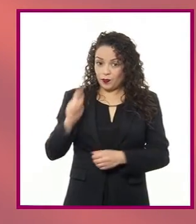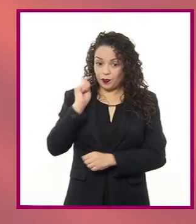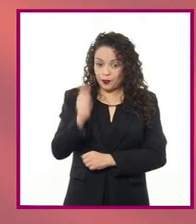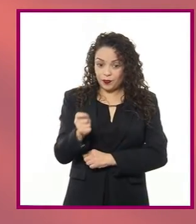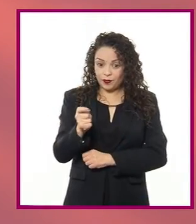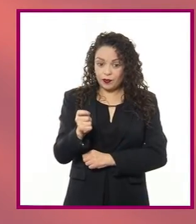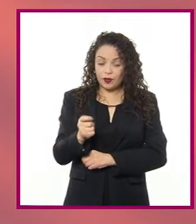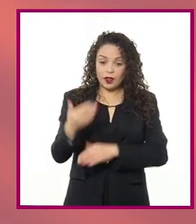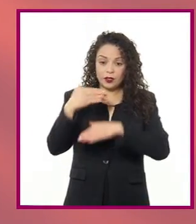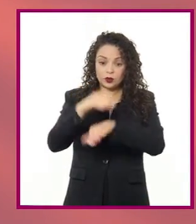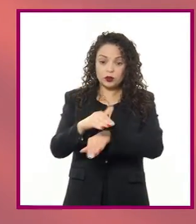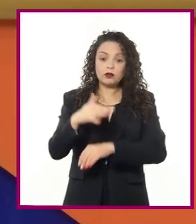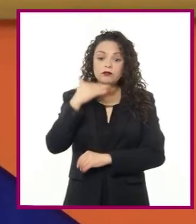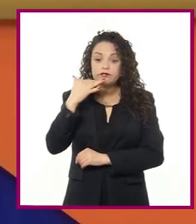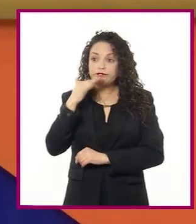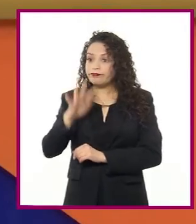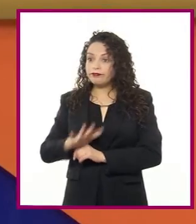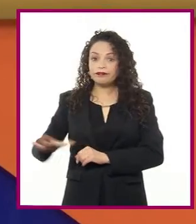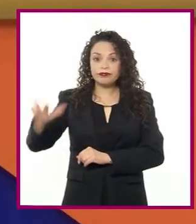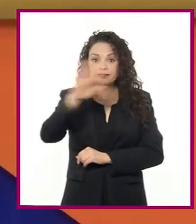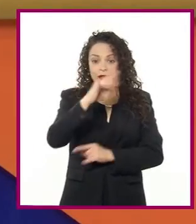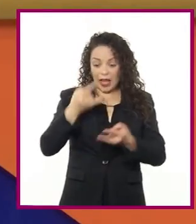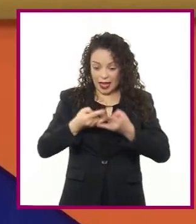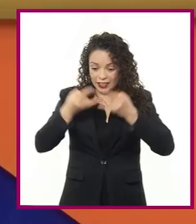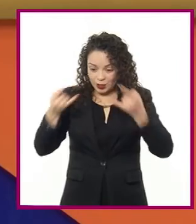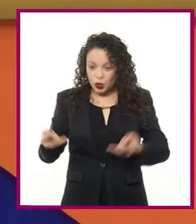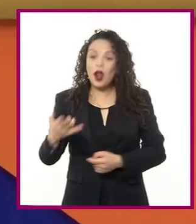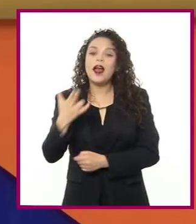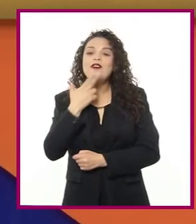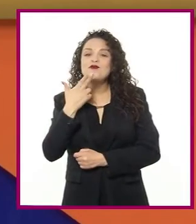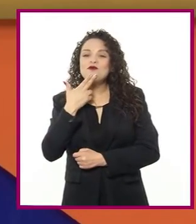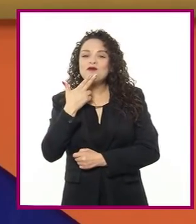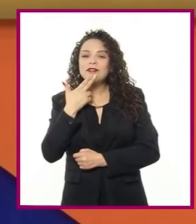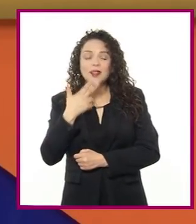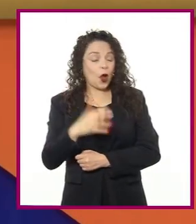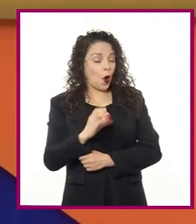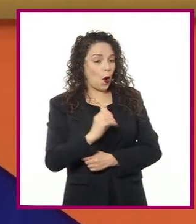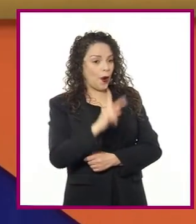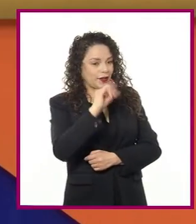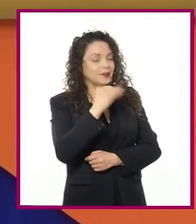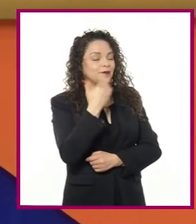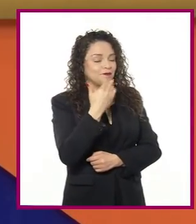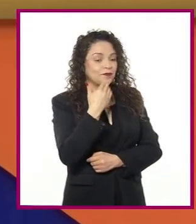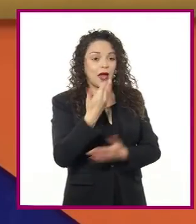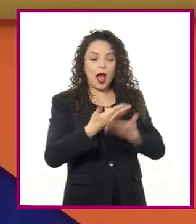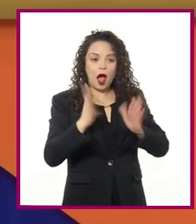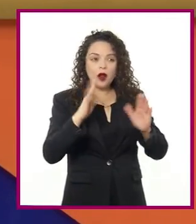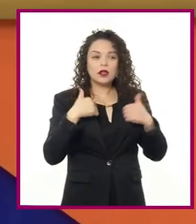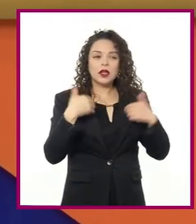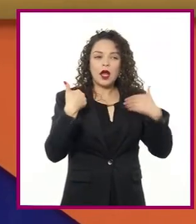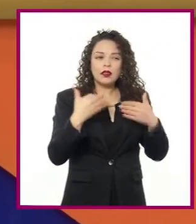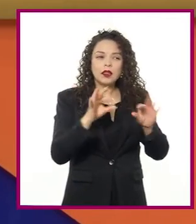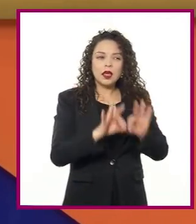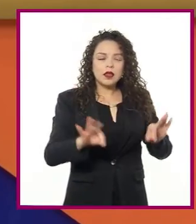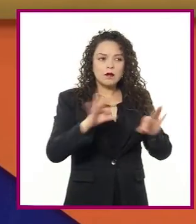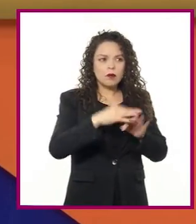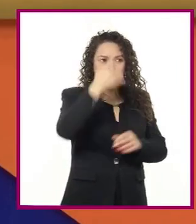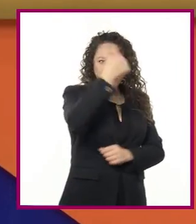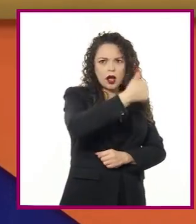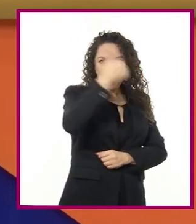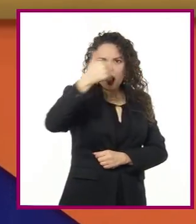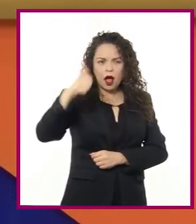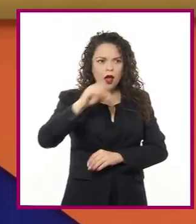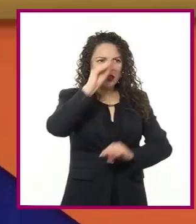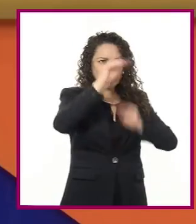la contaminación ambiental? Uy, muy bien. Ahora veo lo importante que es ubicar cada escenario y saber cómo